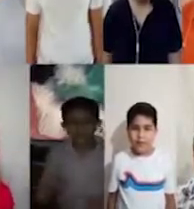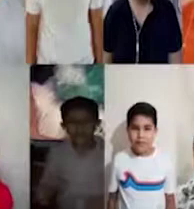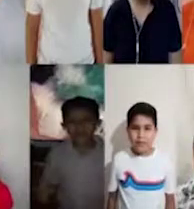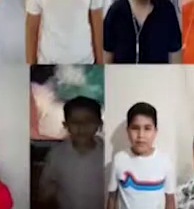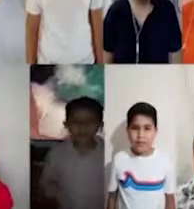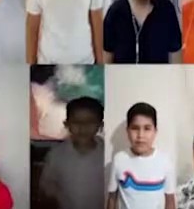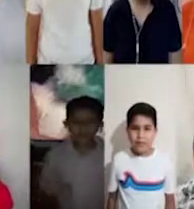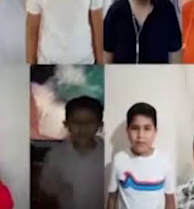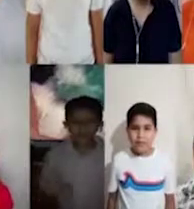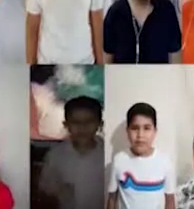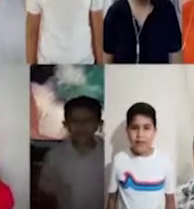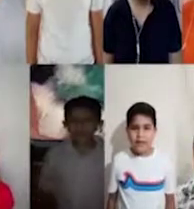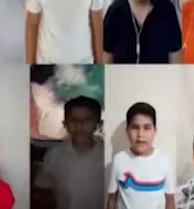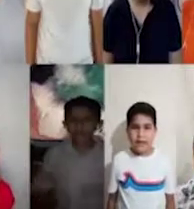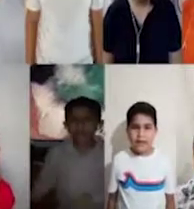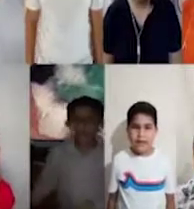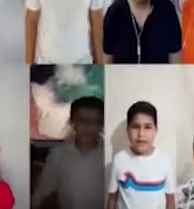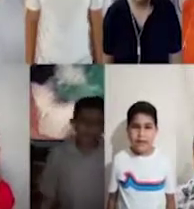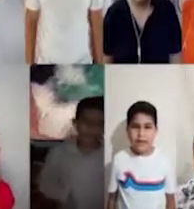color